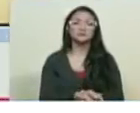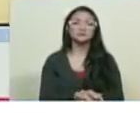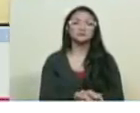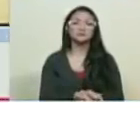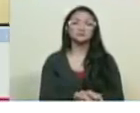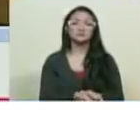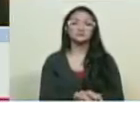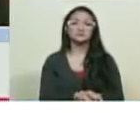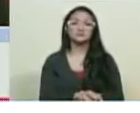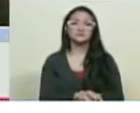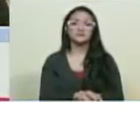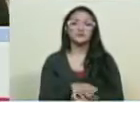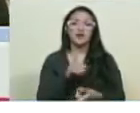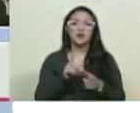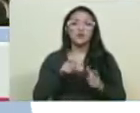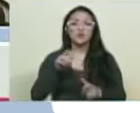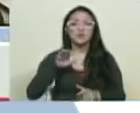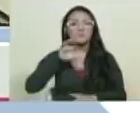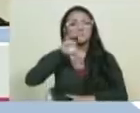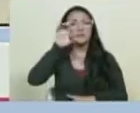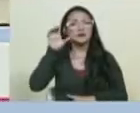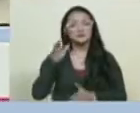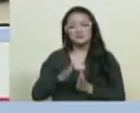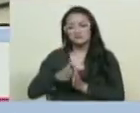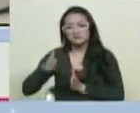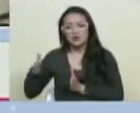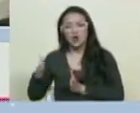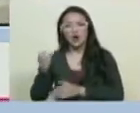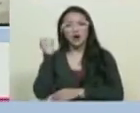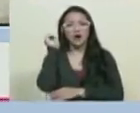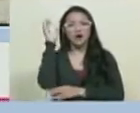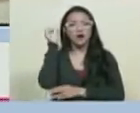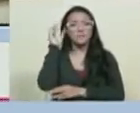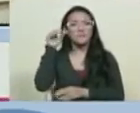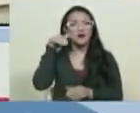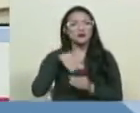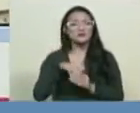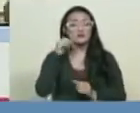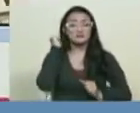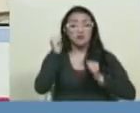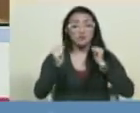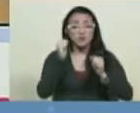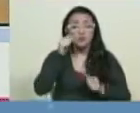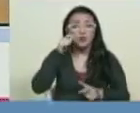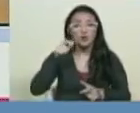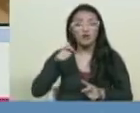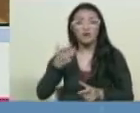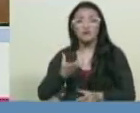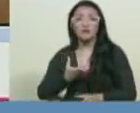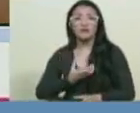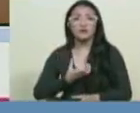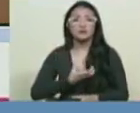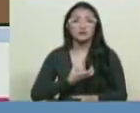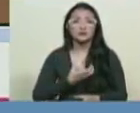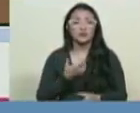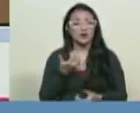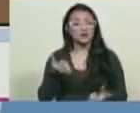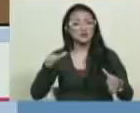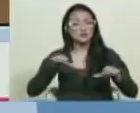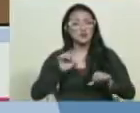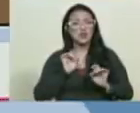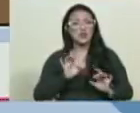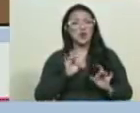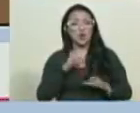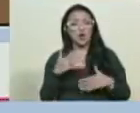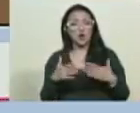que en algunos países vecinos de nuestra América, en las campañas electorales asesinan candidatos. Hay muerte, hay dolor, hay destrucción. Hay